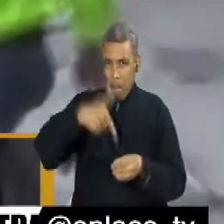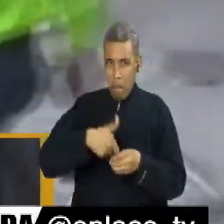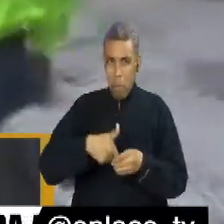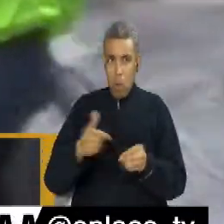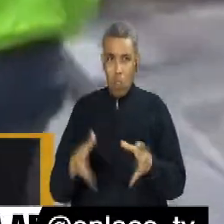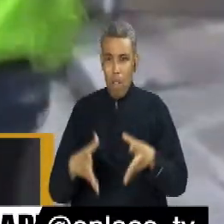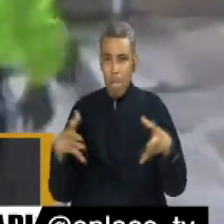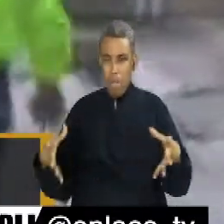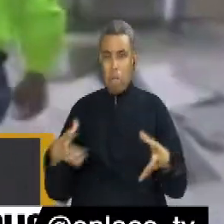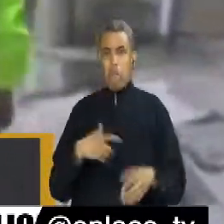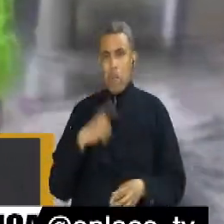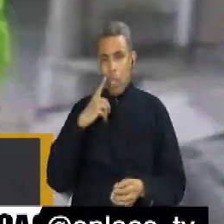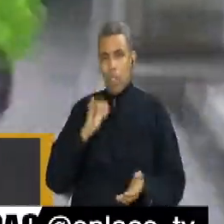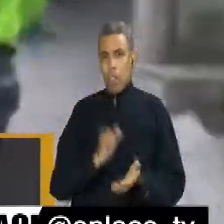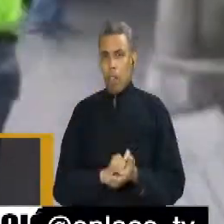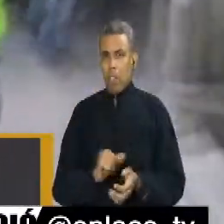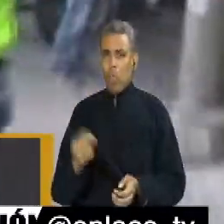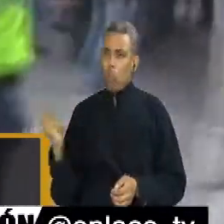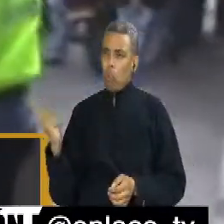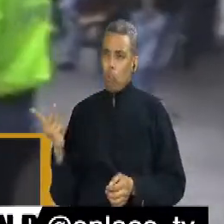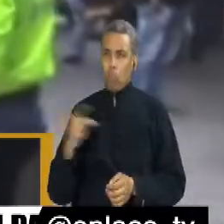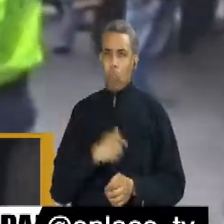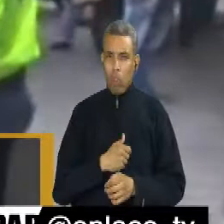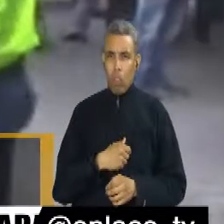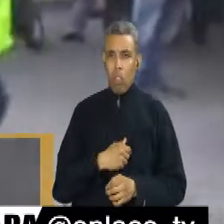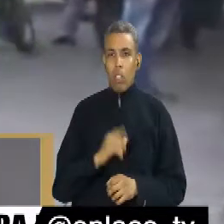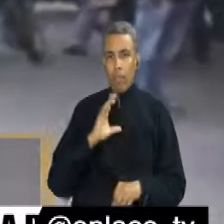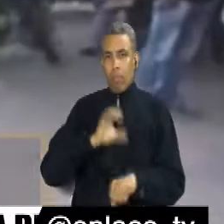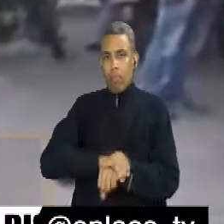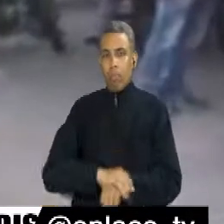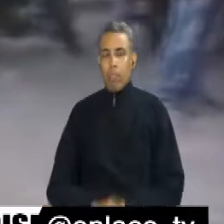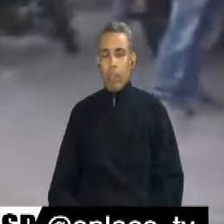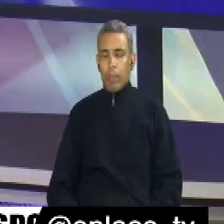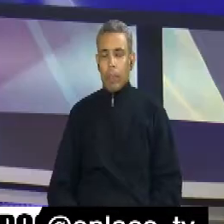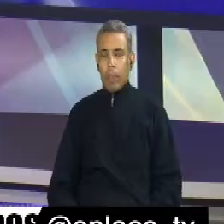sujetos de 33 y 27 años para cometer sus fechorías.